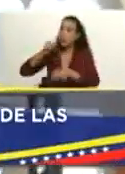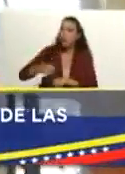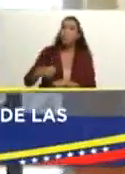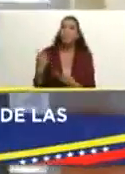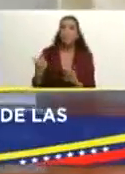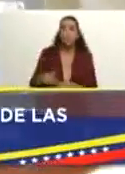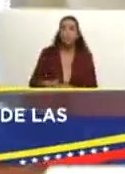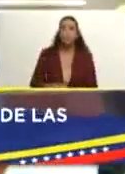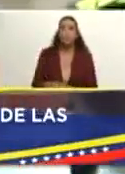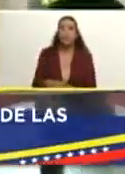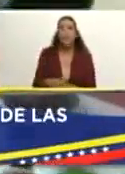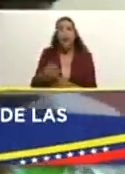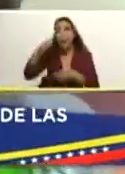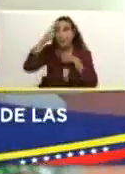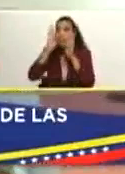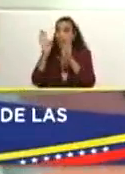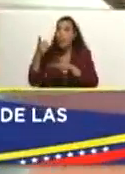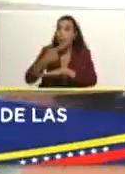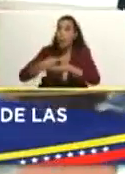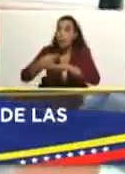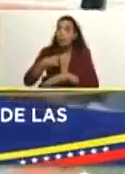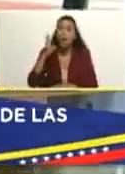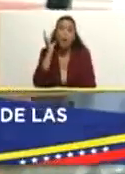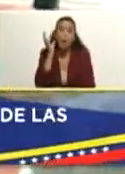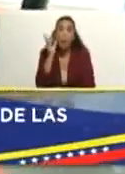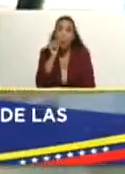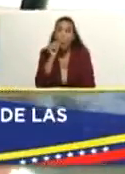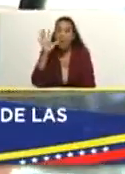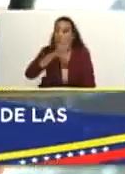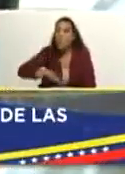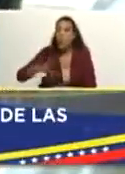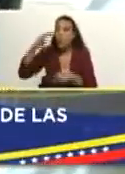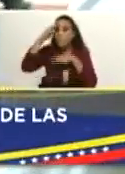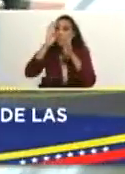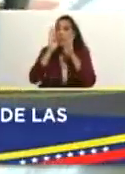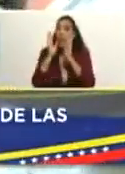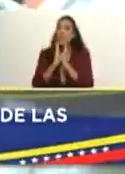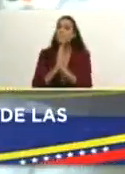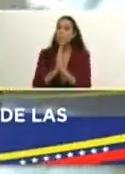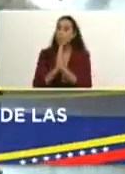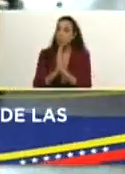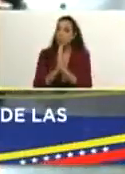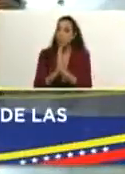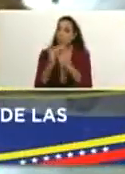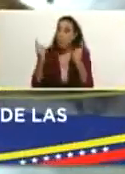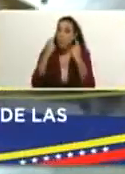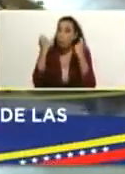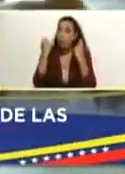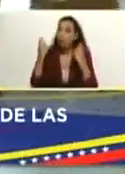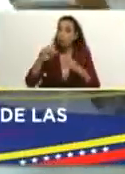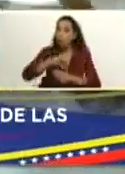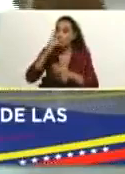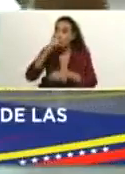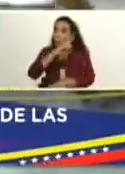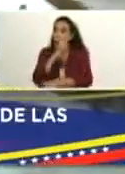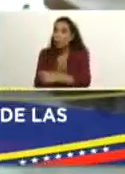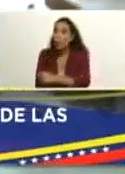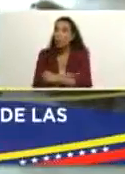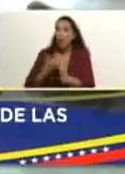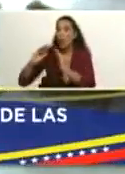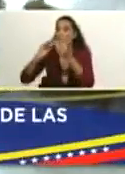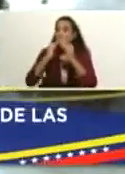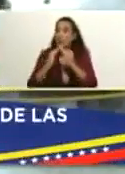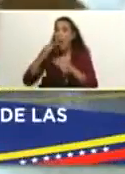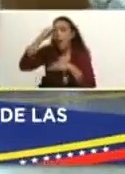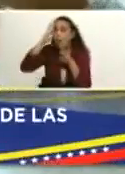fuerza, atención, gobernadores, gobernadoras del país, atención, Poder Popular, atención,